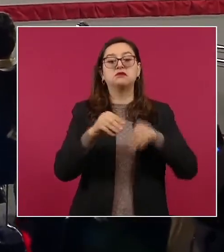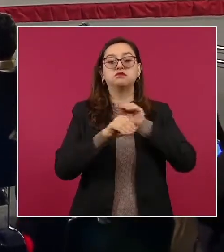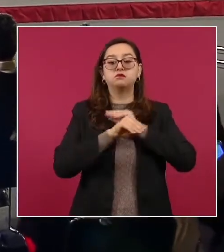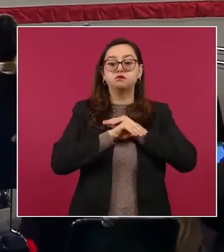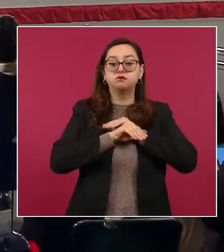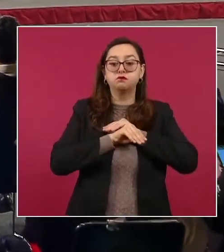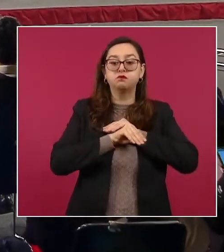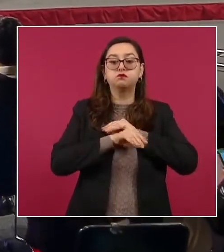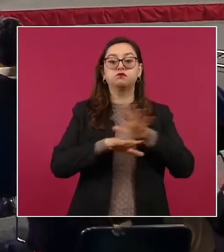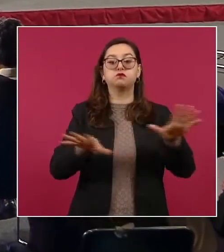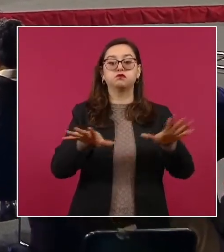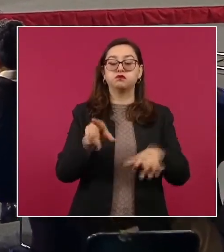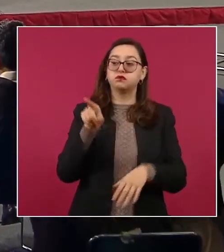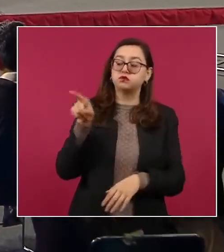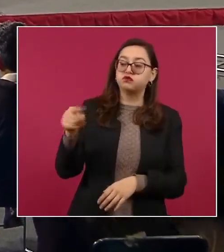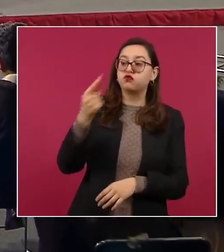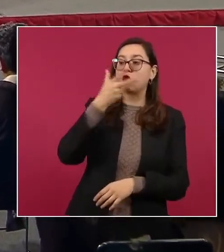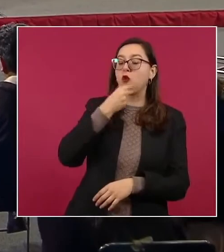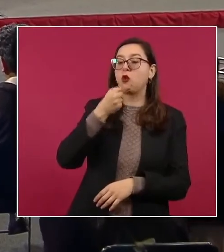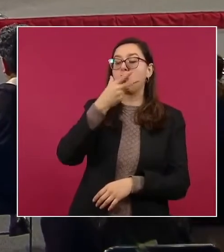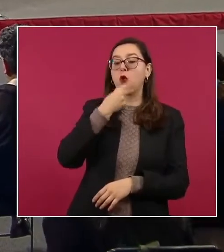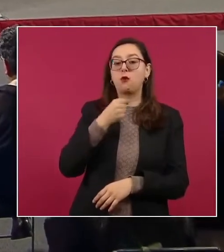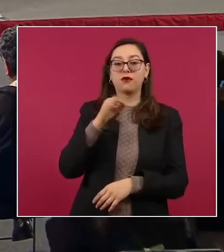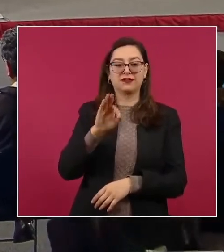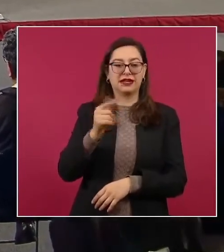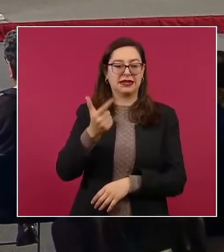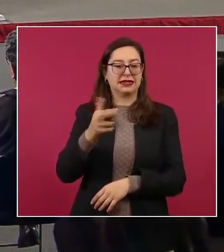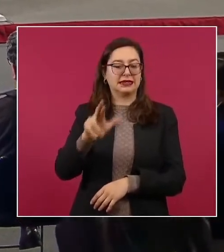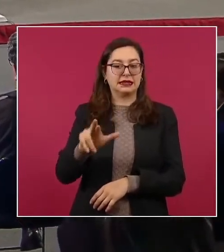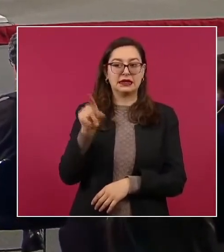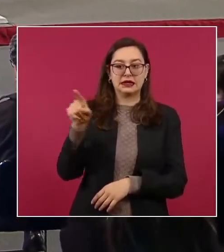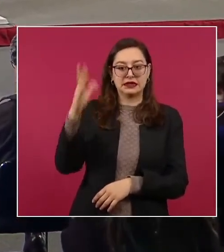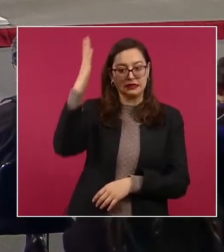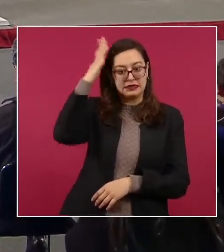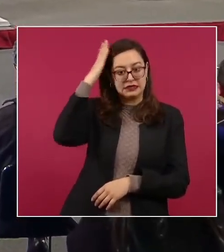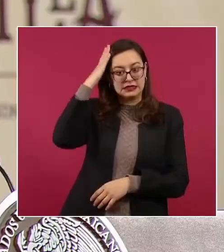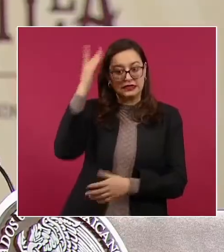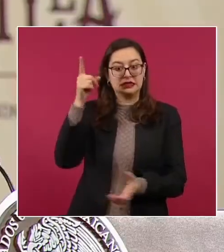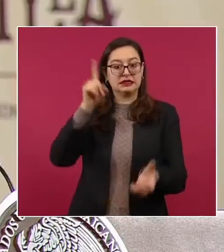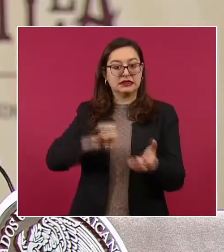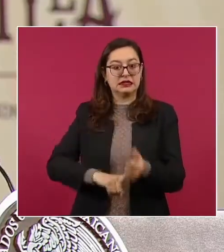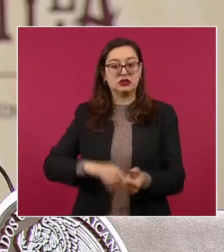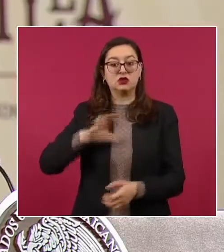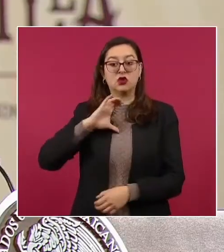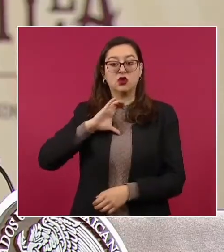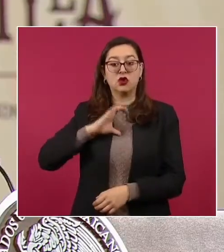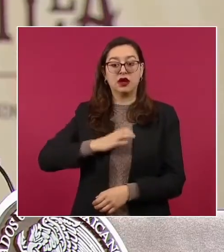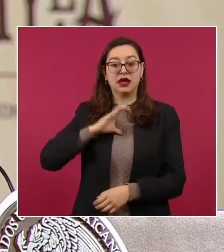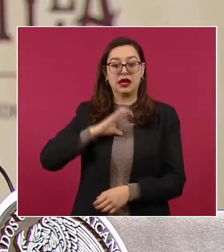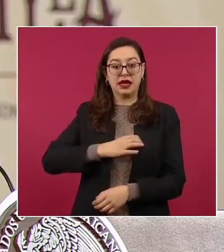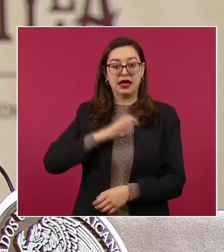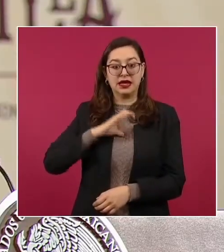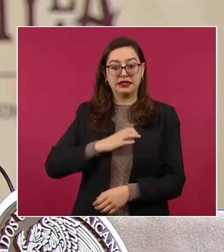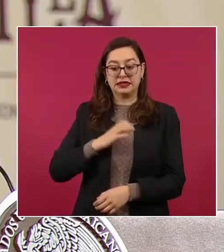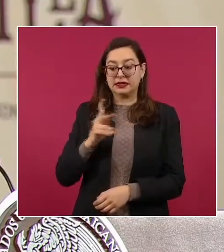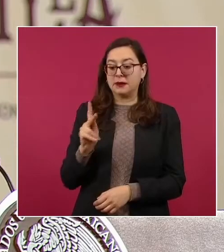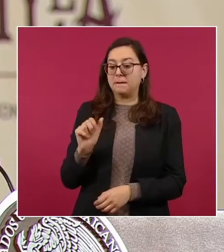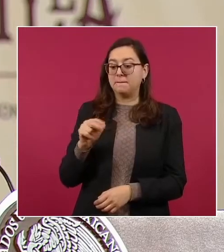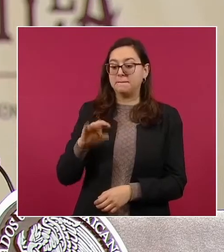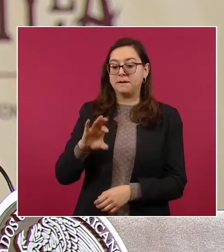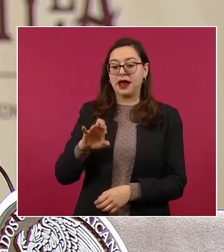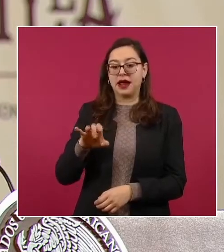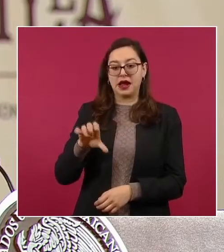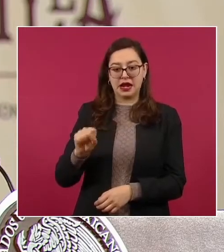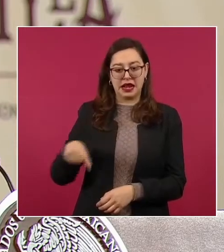que el fiscal general de la República, Alejandro Gertz Manero, padece cáncer de páncreas, lo cual es absolutamente